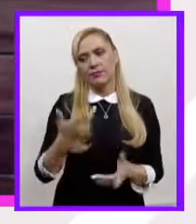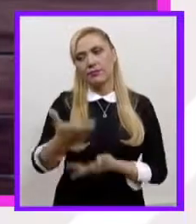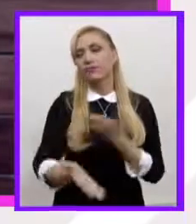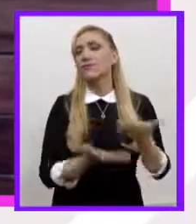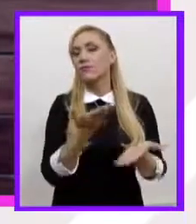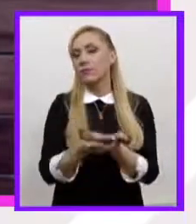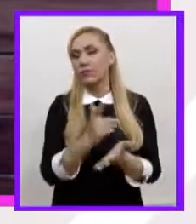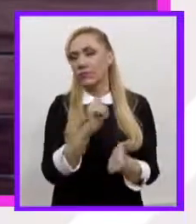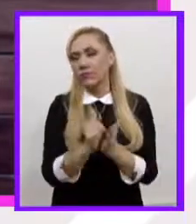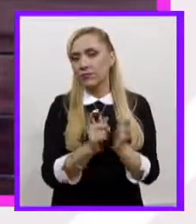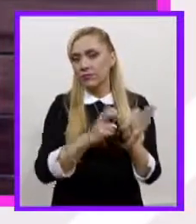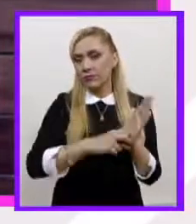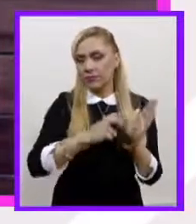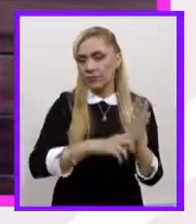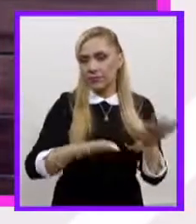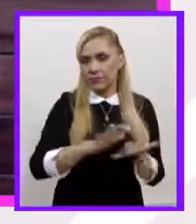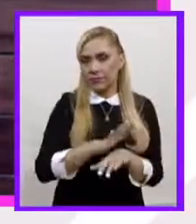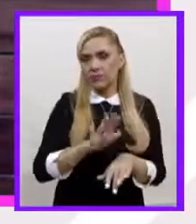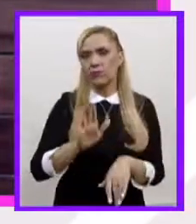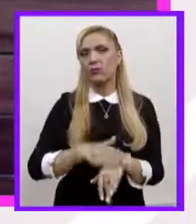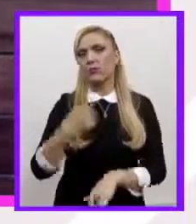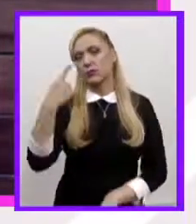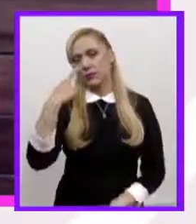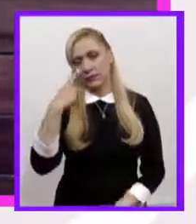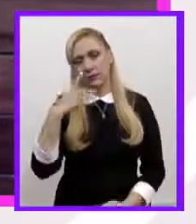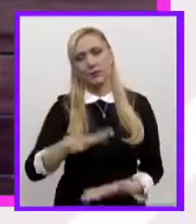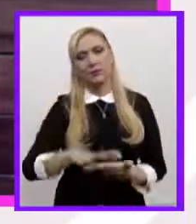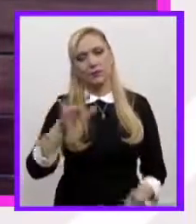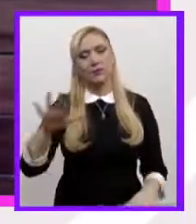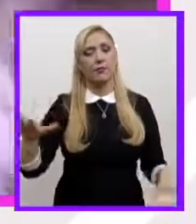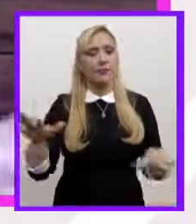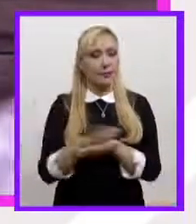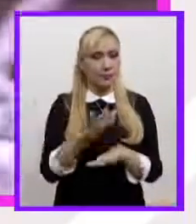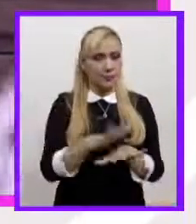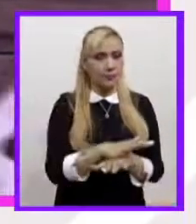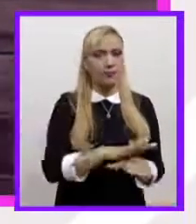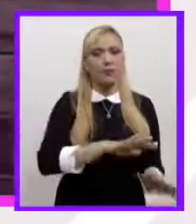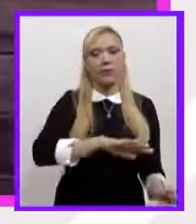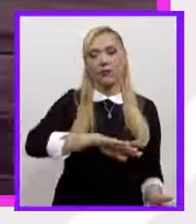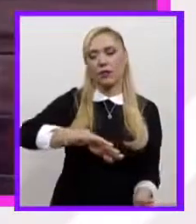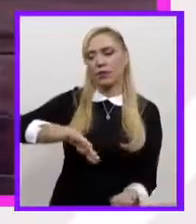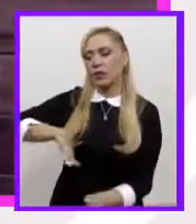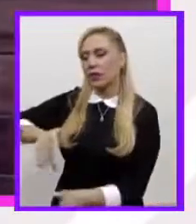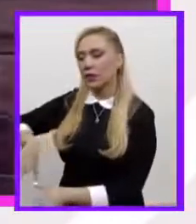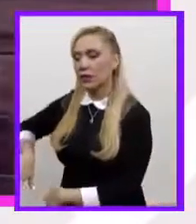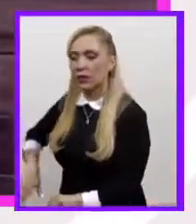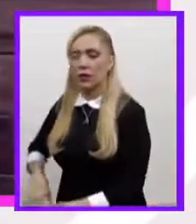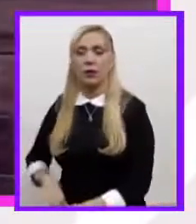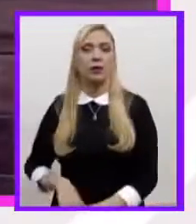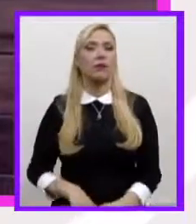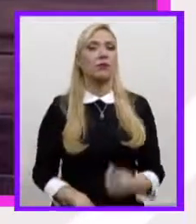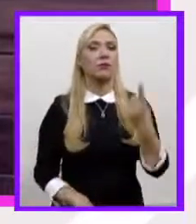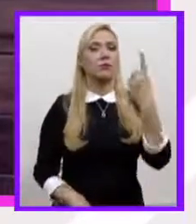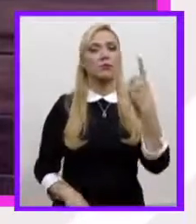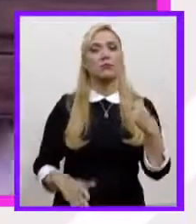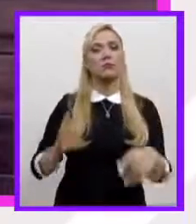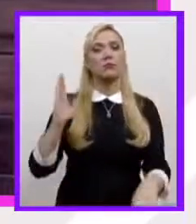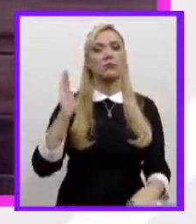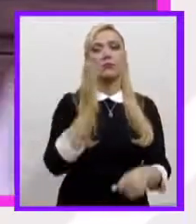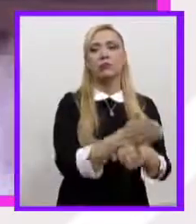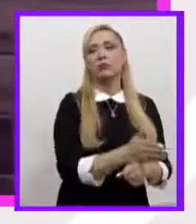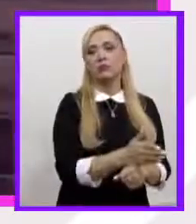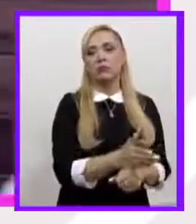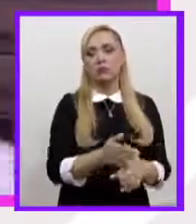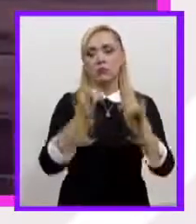iniciativa, porque suele pasar que las transformaciones estructurales se dejan de lado y nos quedamos solamente incluso en las sanciones administrativas en